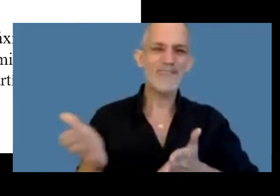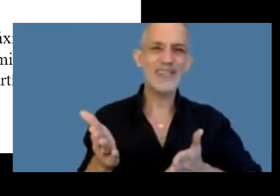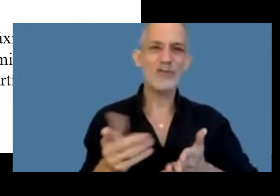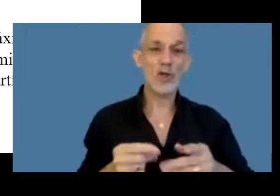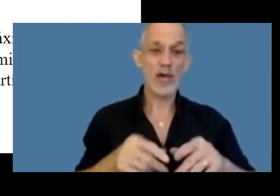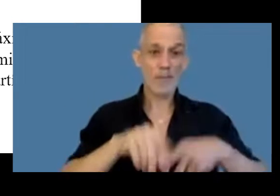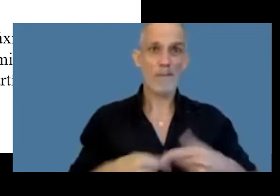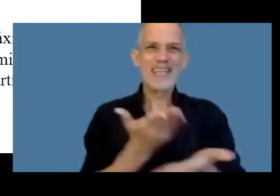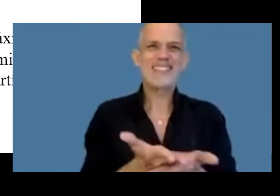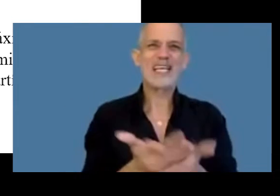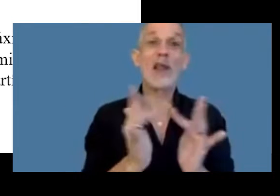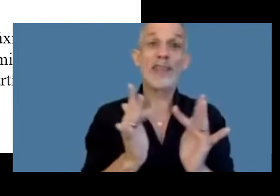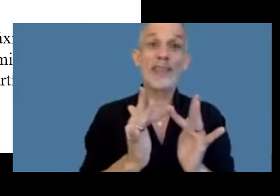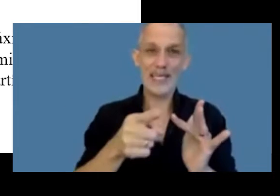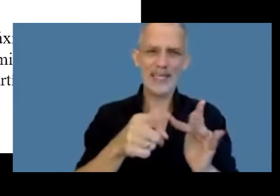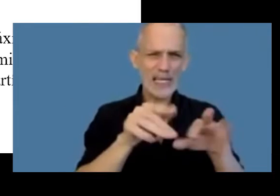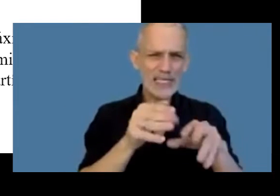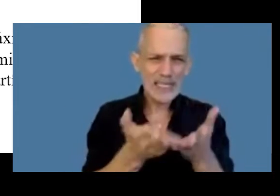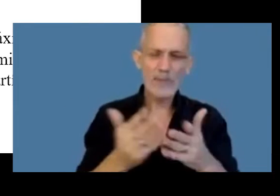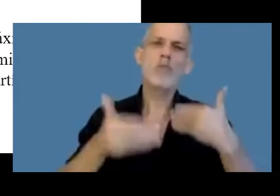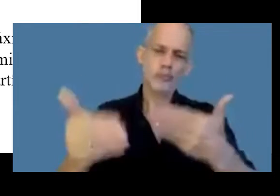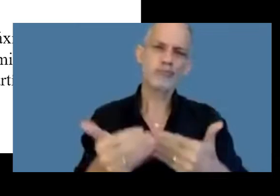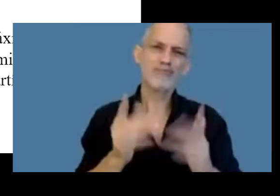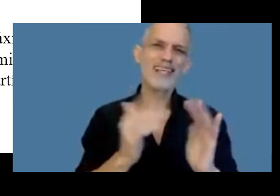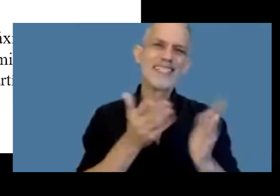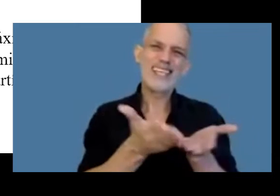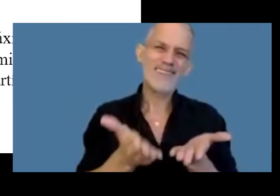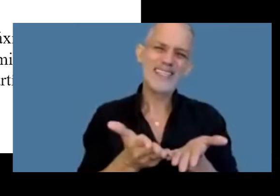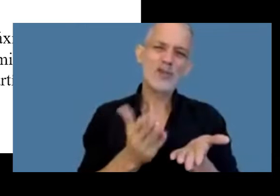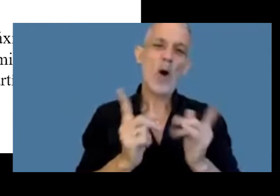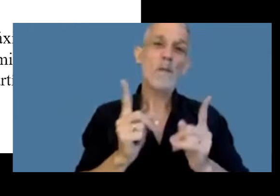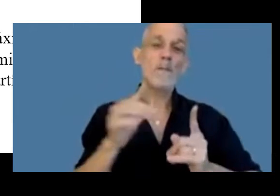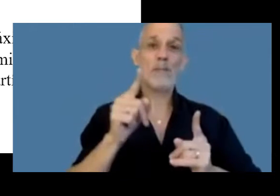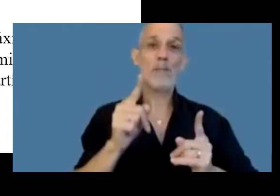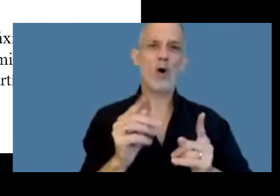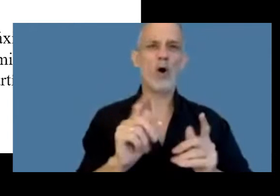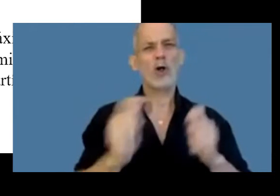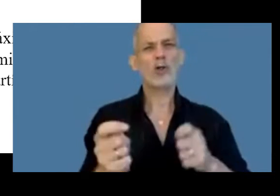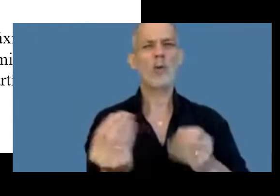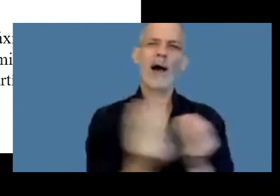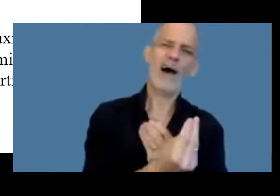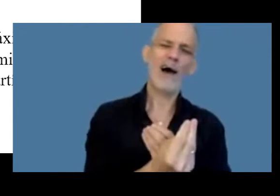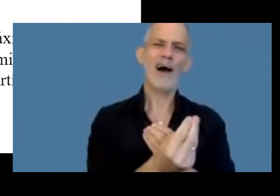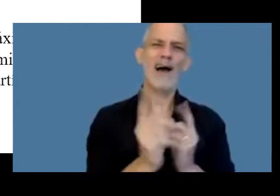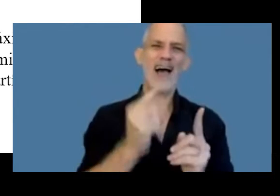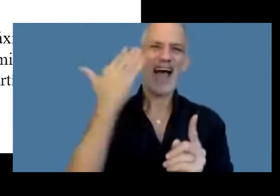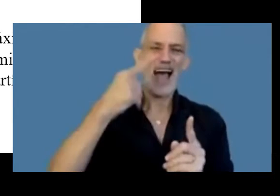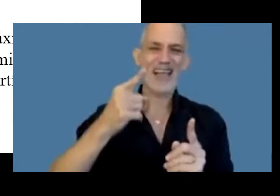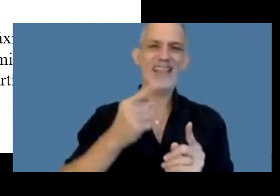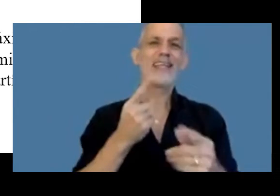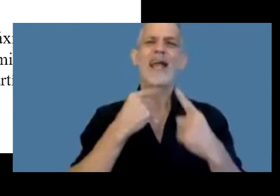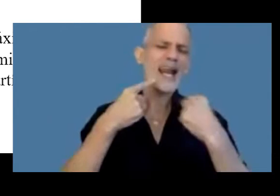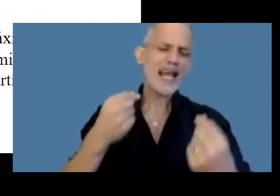digitales, este servicio que viene a reemplazar cualquier reclamo